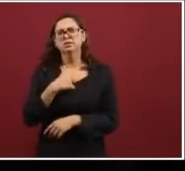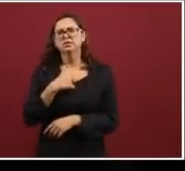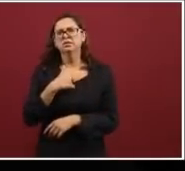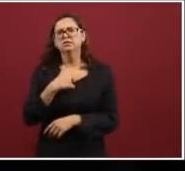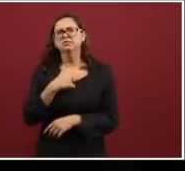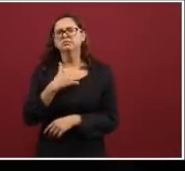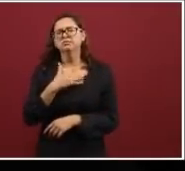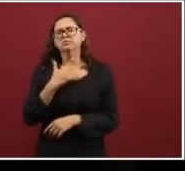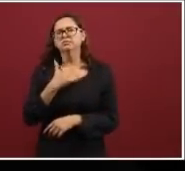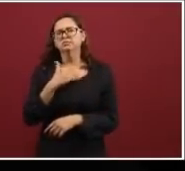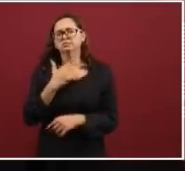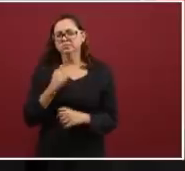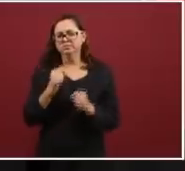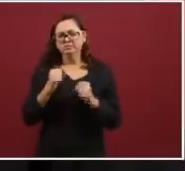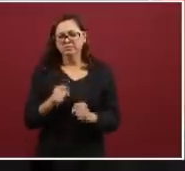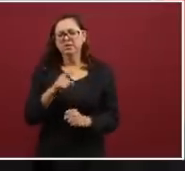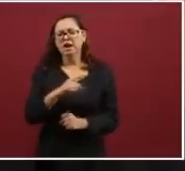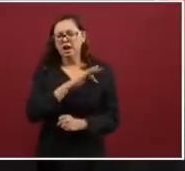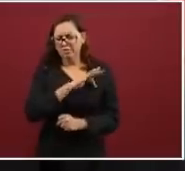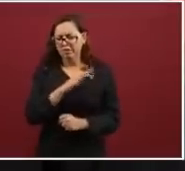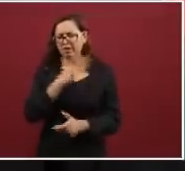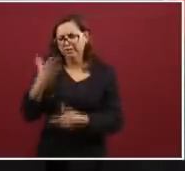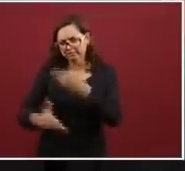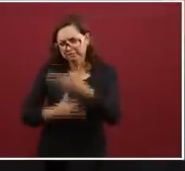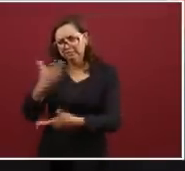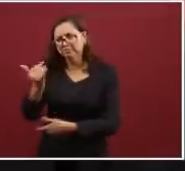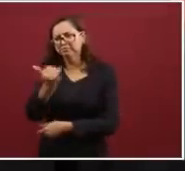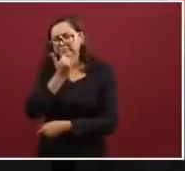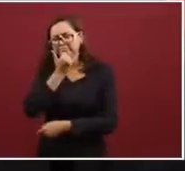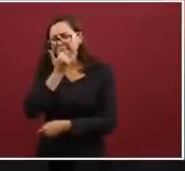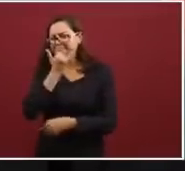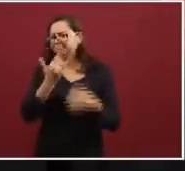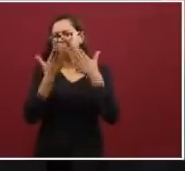podría ofrecer disculpas, ¿sí?